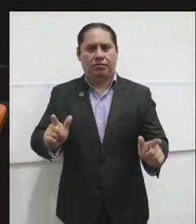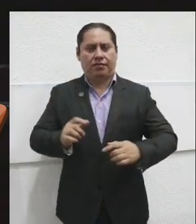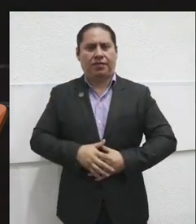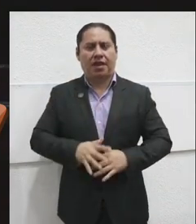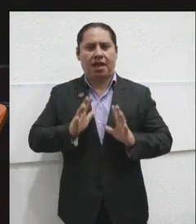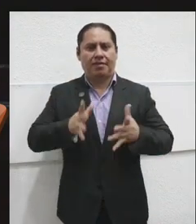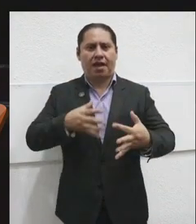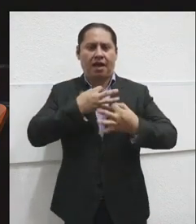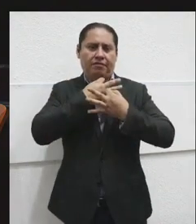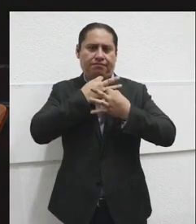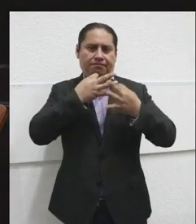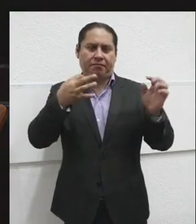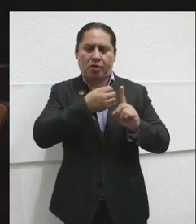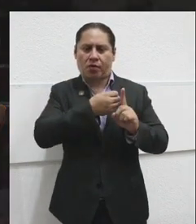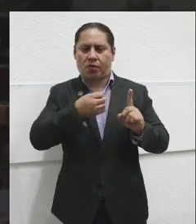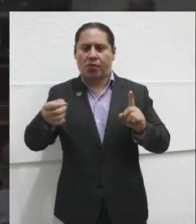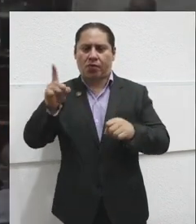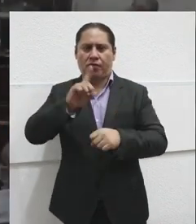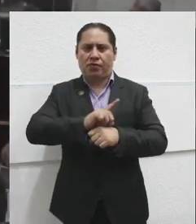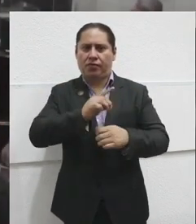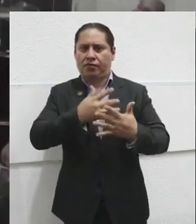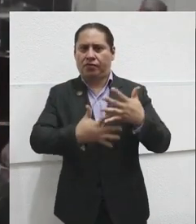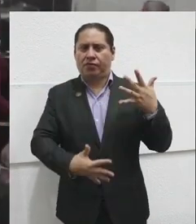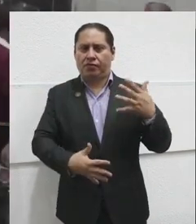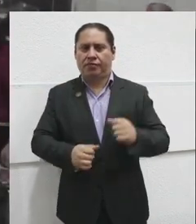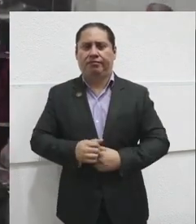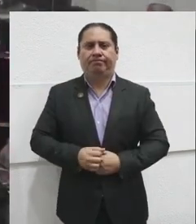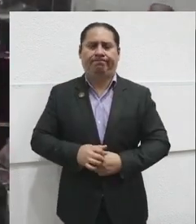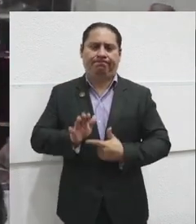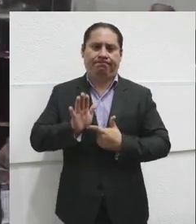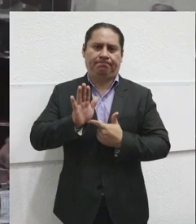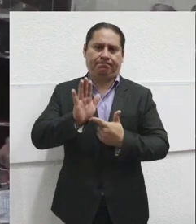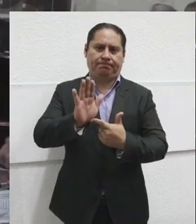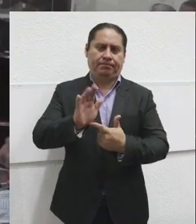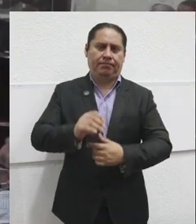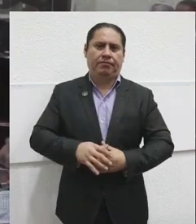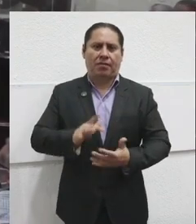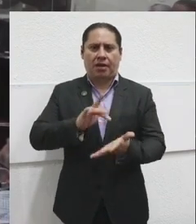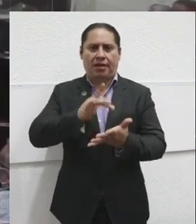Está dado a conocer el orden del día de la presente sesión, diputada presidenta.